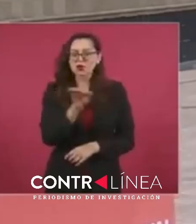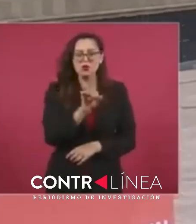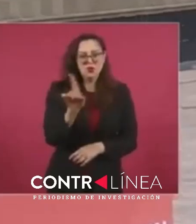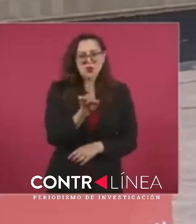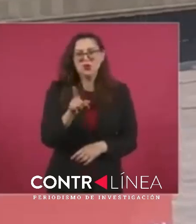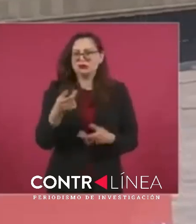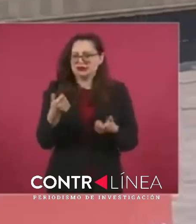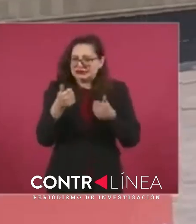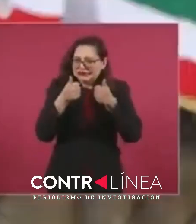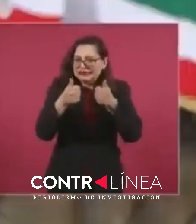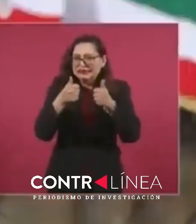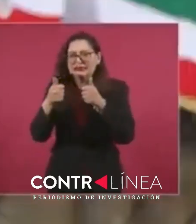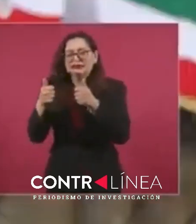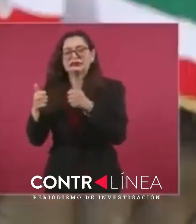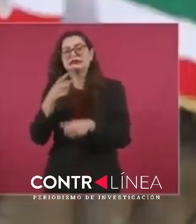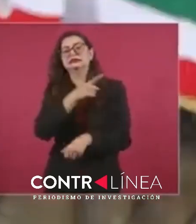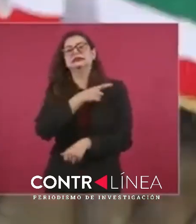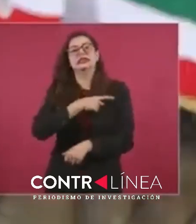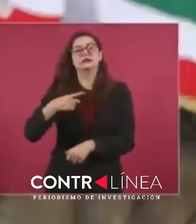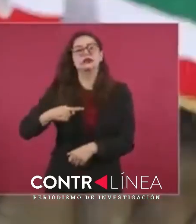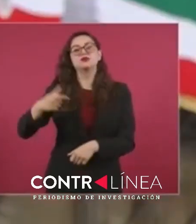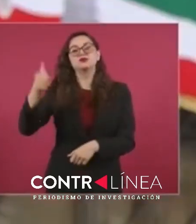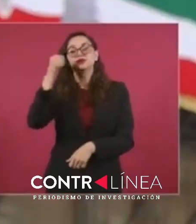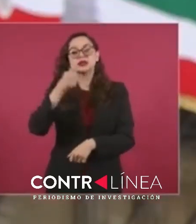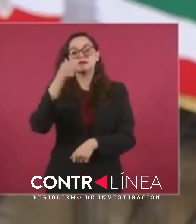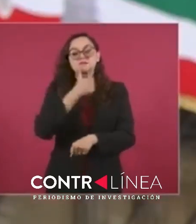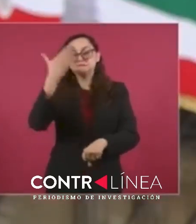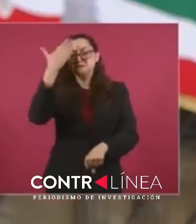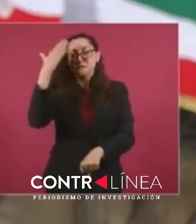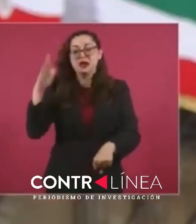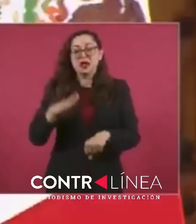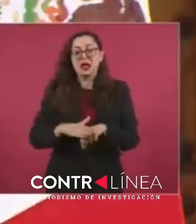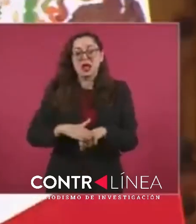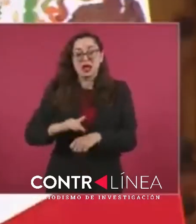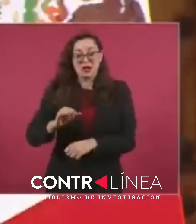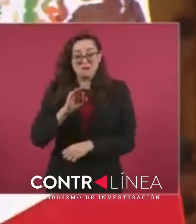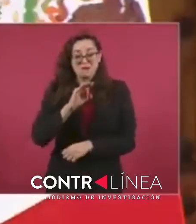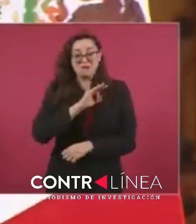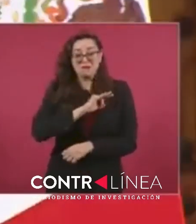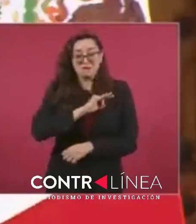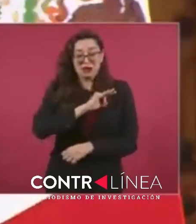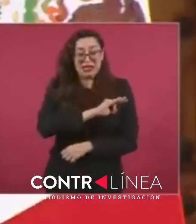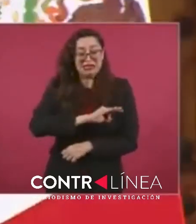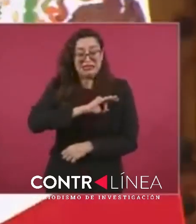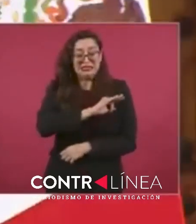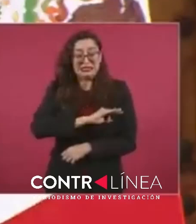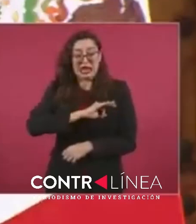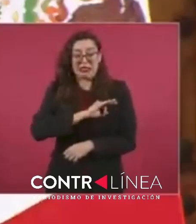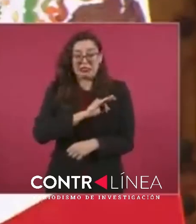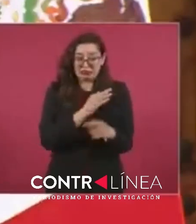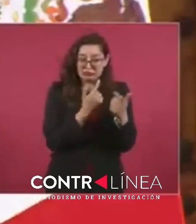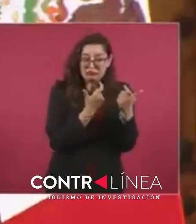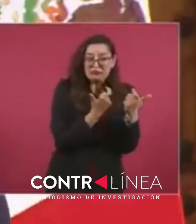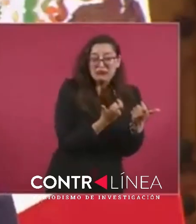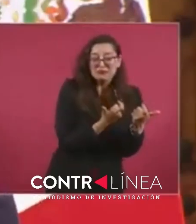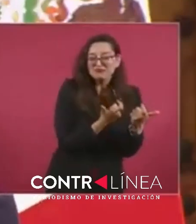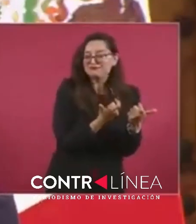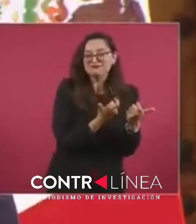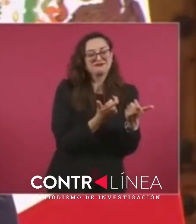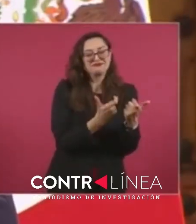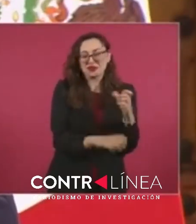nunca, jamás, que la felicidad no reside en el dinero, en